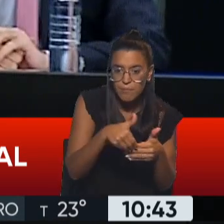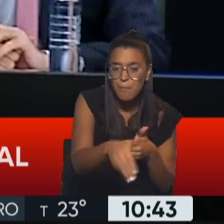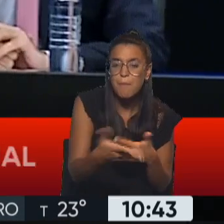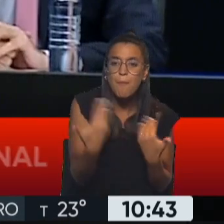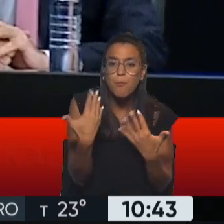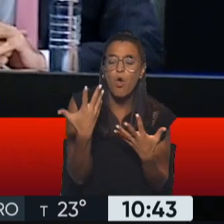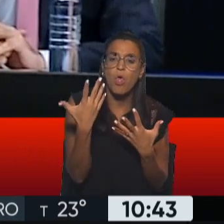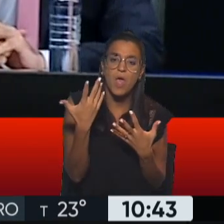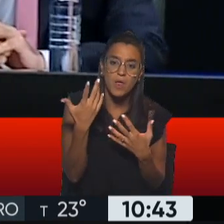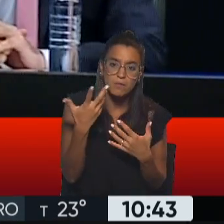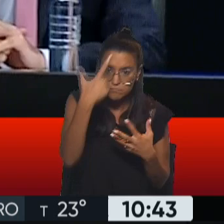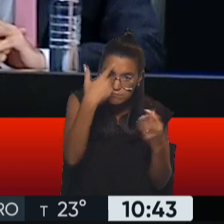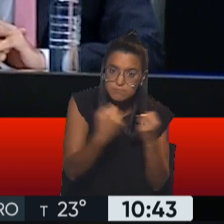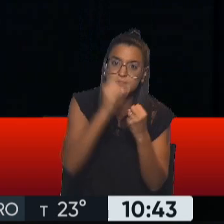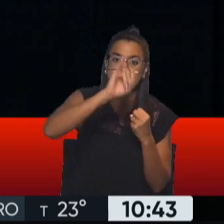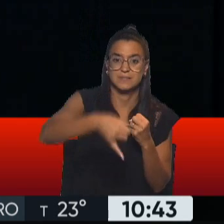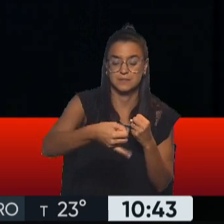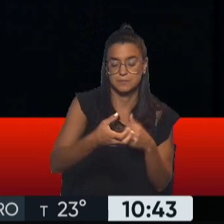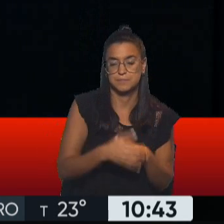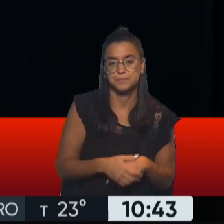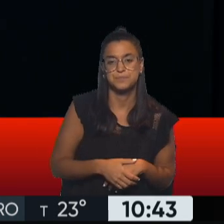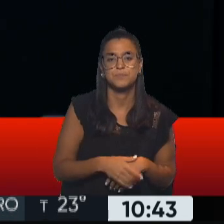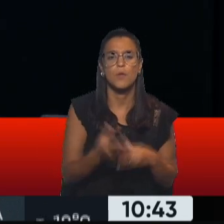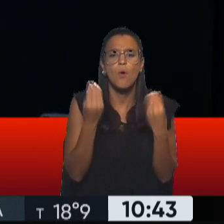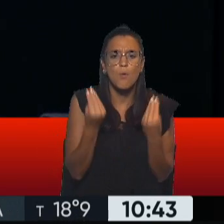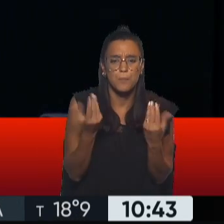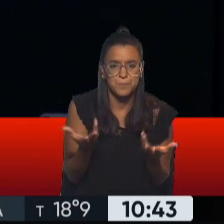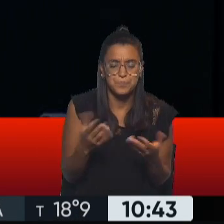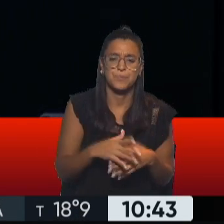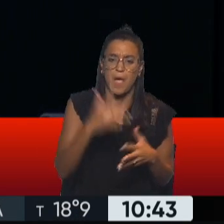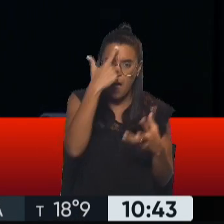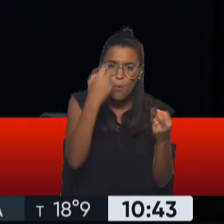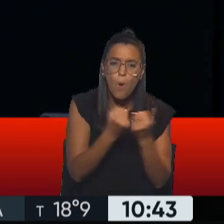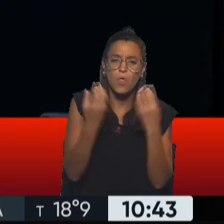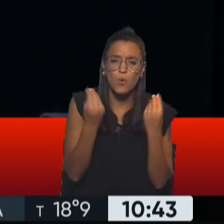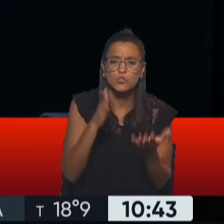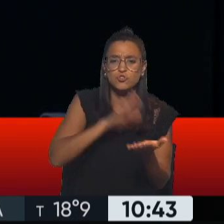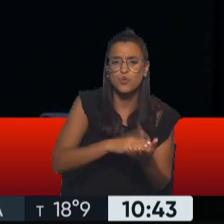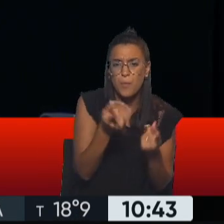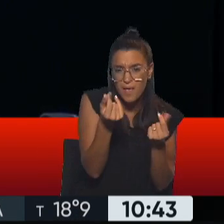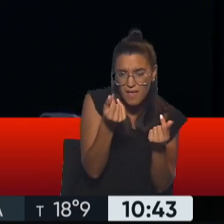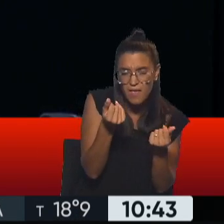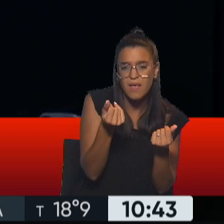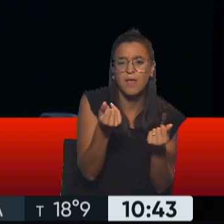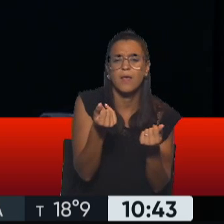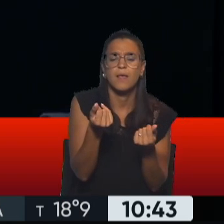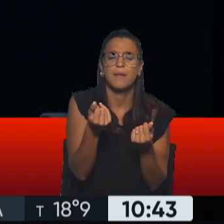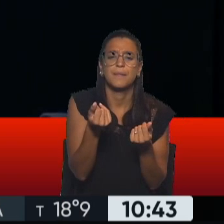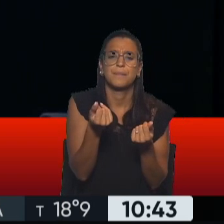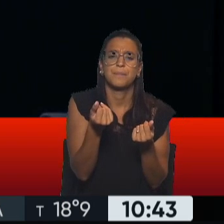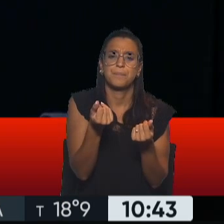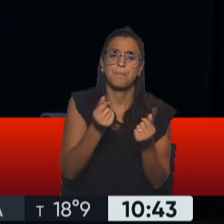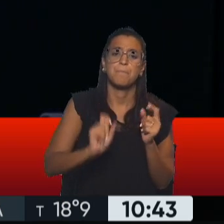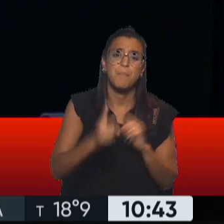poder alcanzar un entendimiento. ¿Cuál fue el acuerdo en cuanto al sendero fiscal?